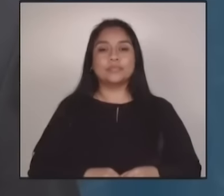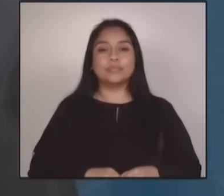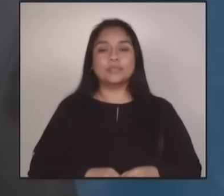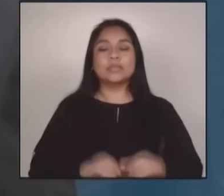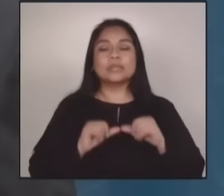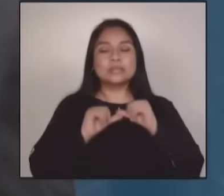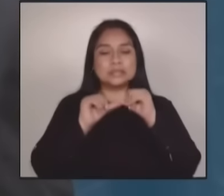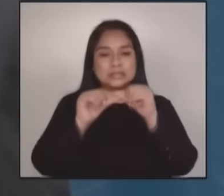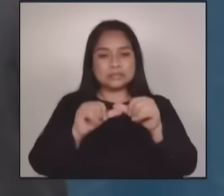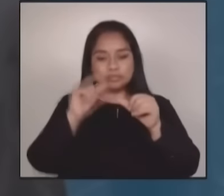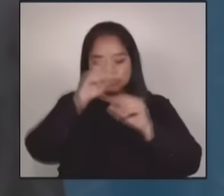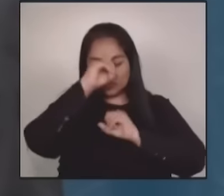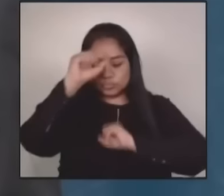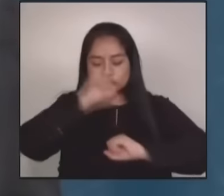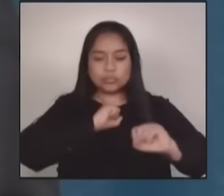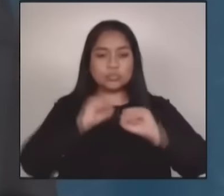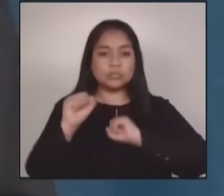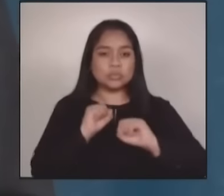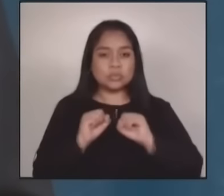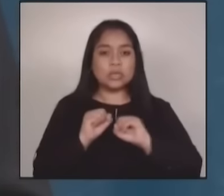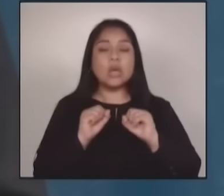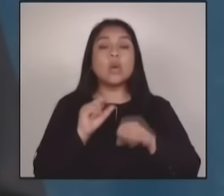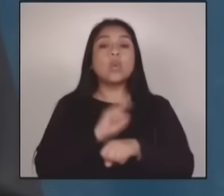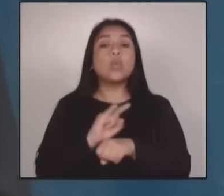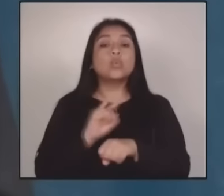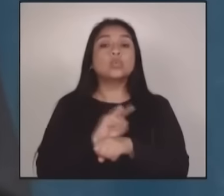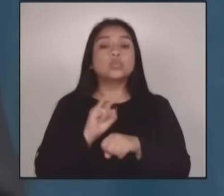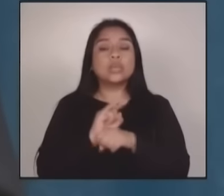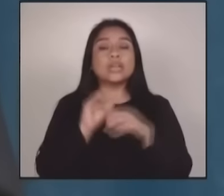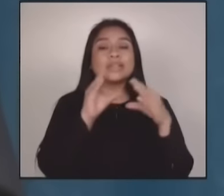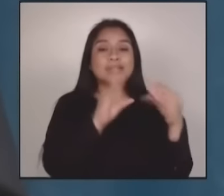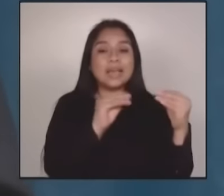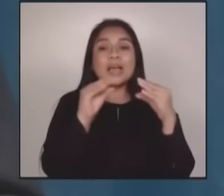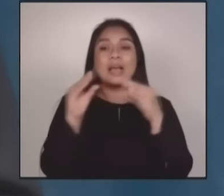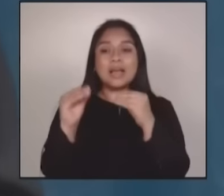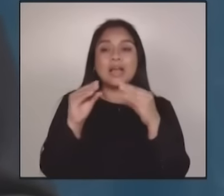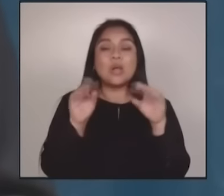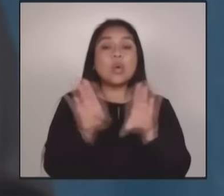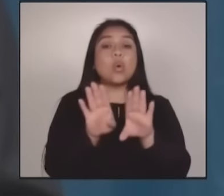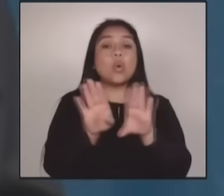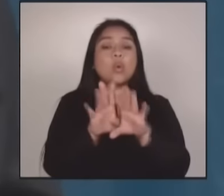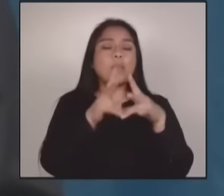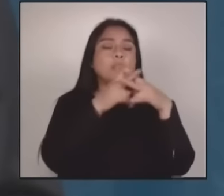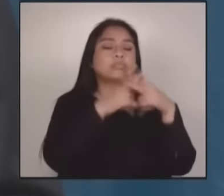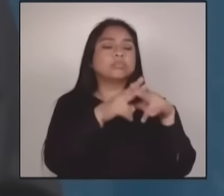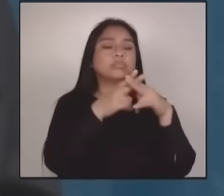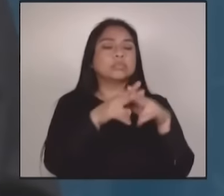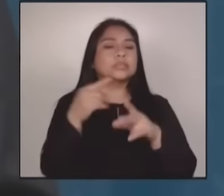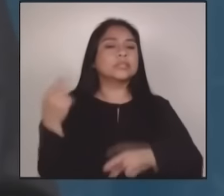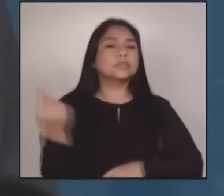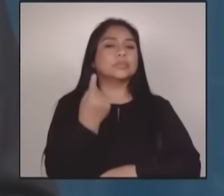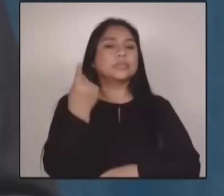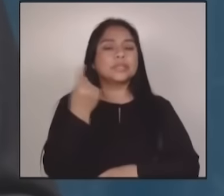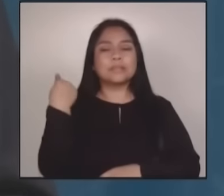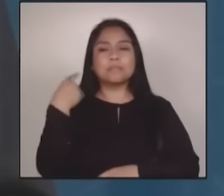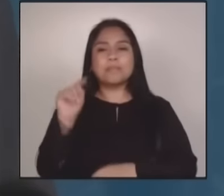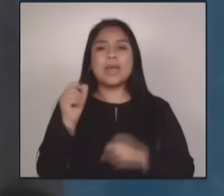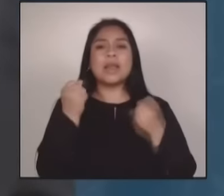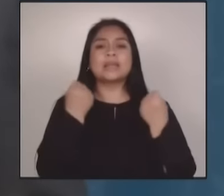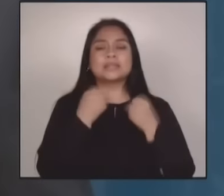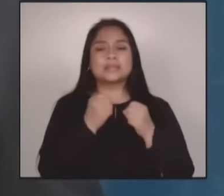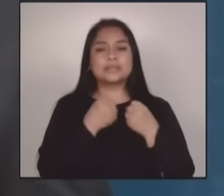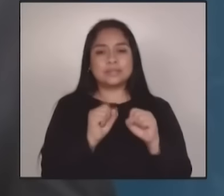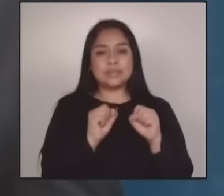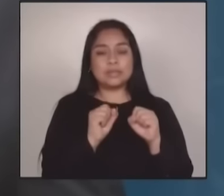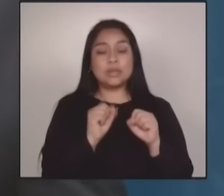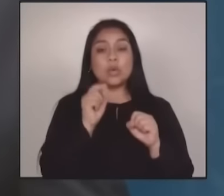Continuaremos trabajando, utilizando el diálogo como herramienta fundamental para la construcción de